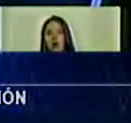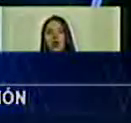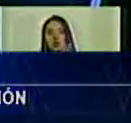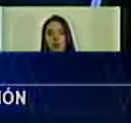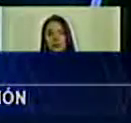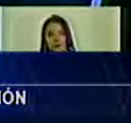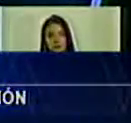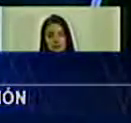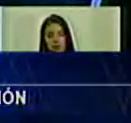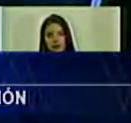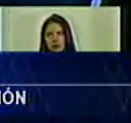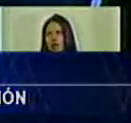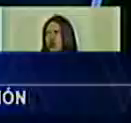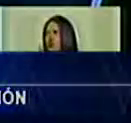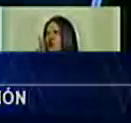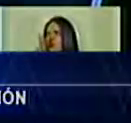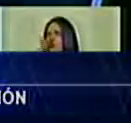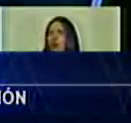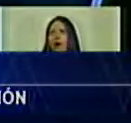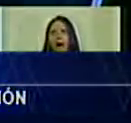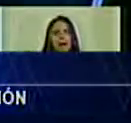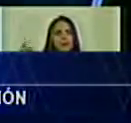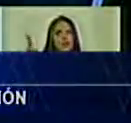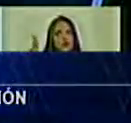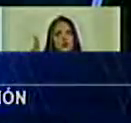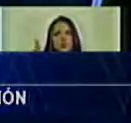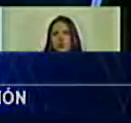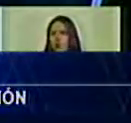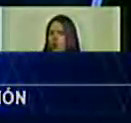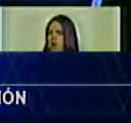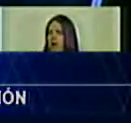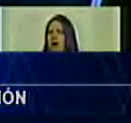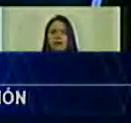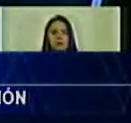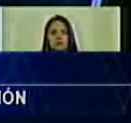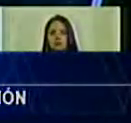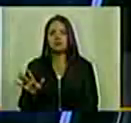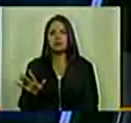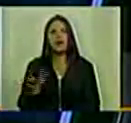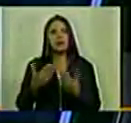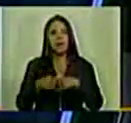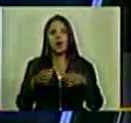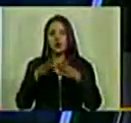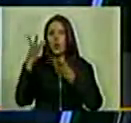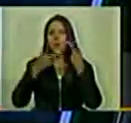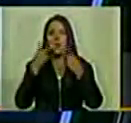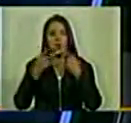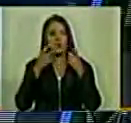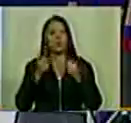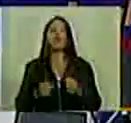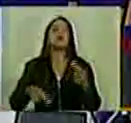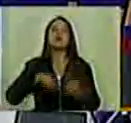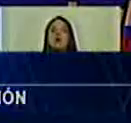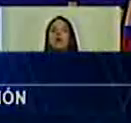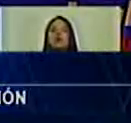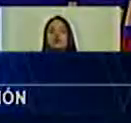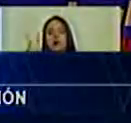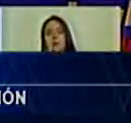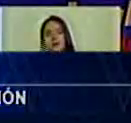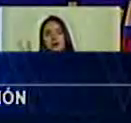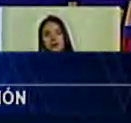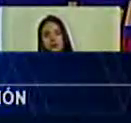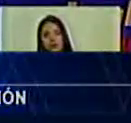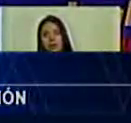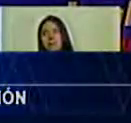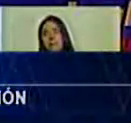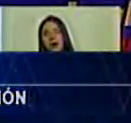2017. Nunca antes una fuerza política, en este caso la fuerza de la Revolución Venezolana, que